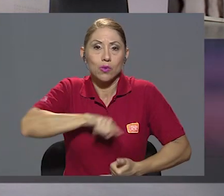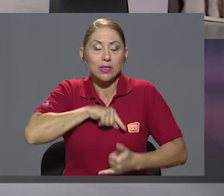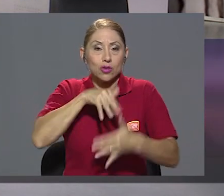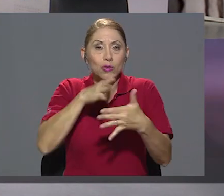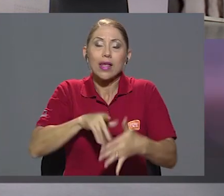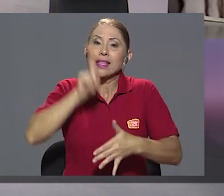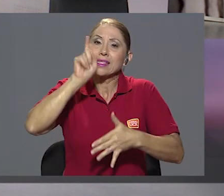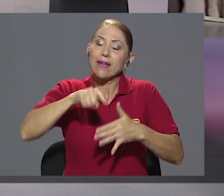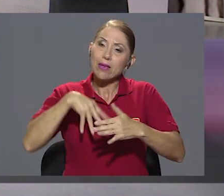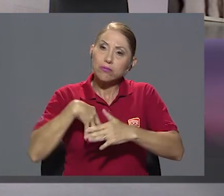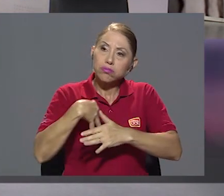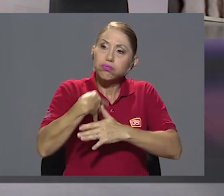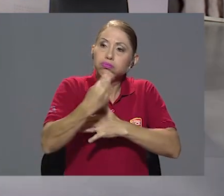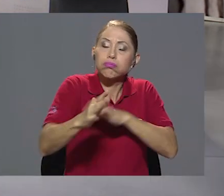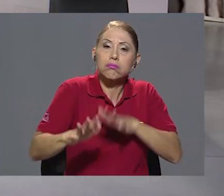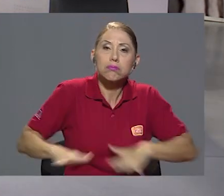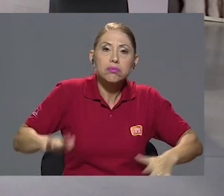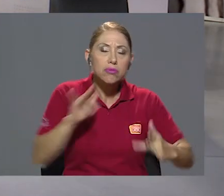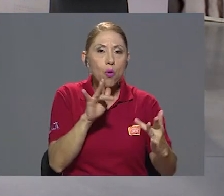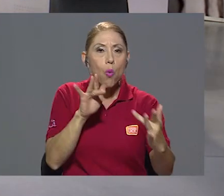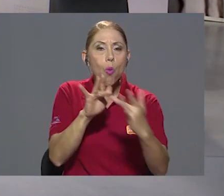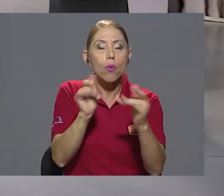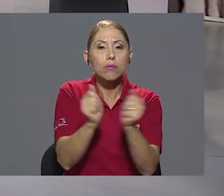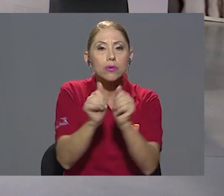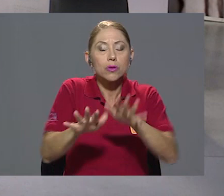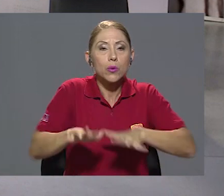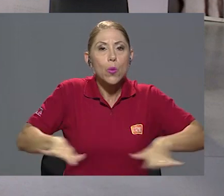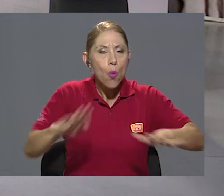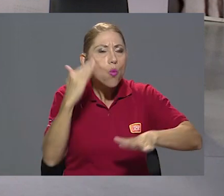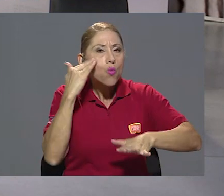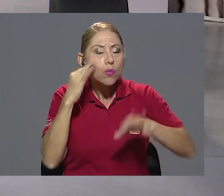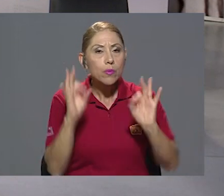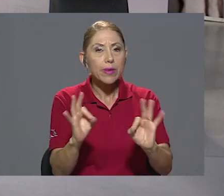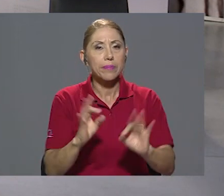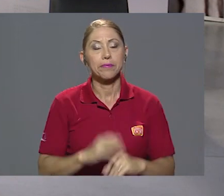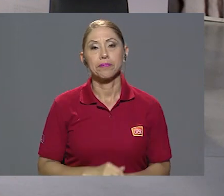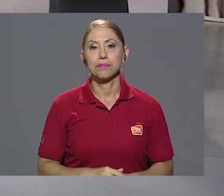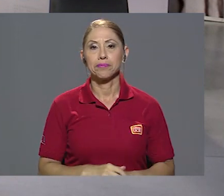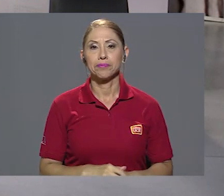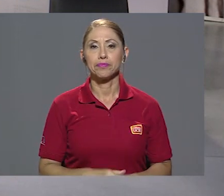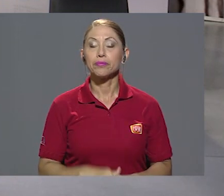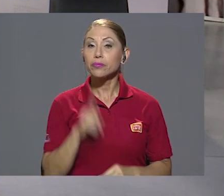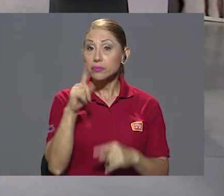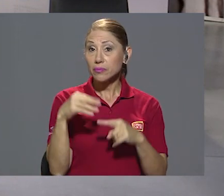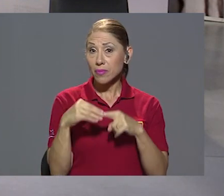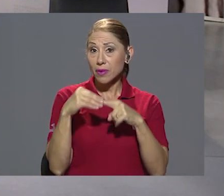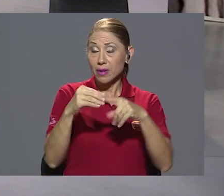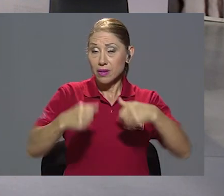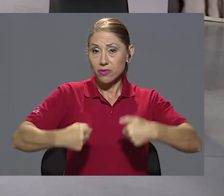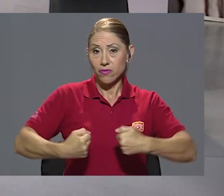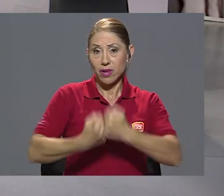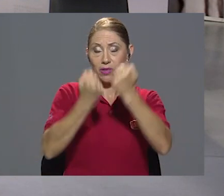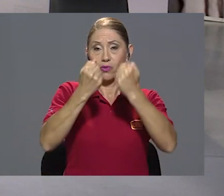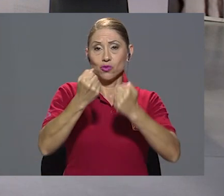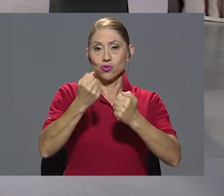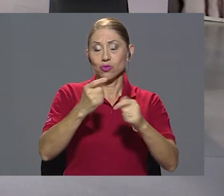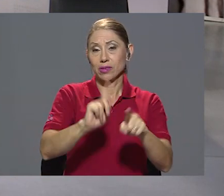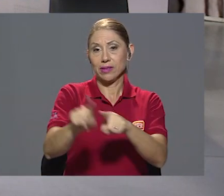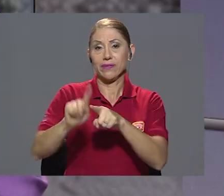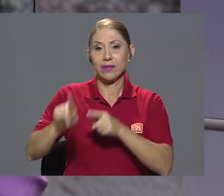que tener contacto con su contexto, con su entorno y conocerlo bien. Y es uno de los principales retos que tenemos